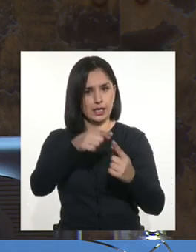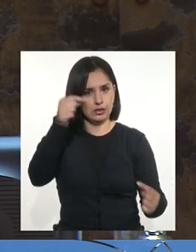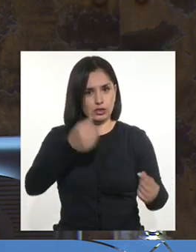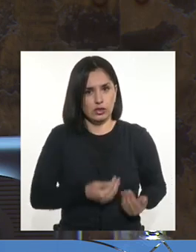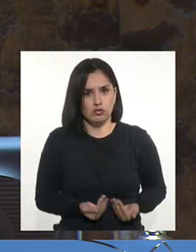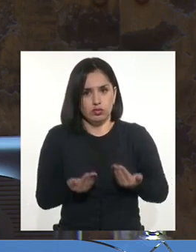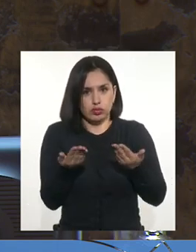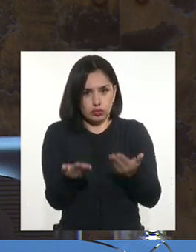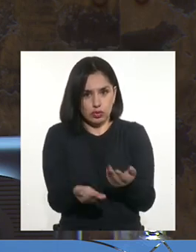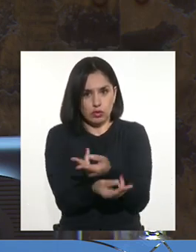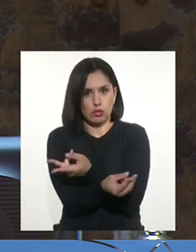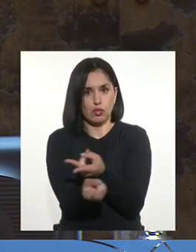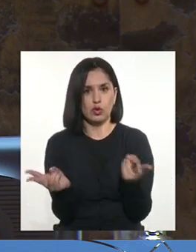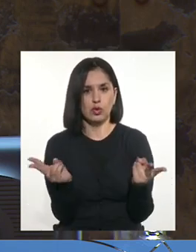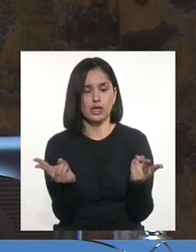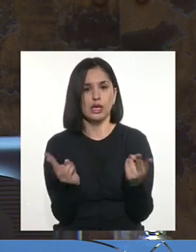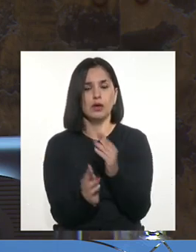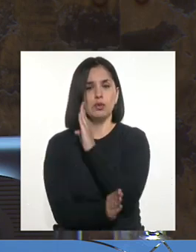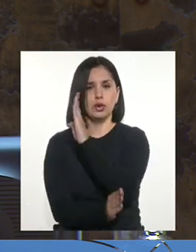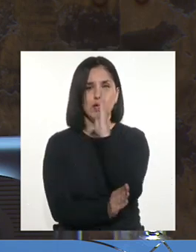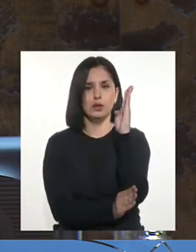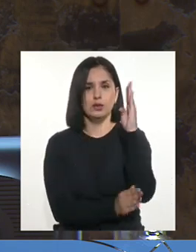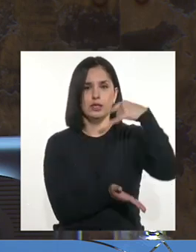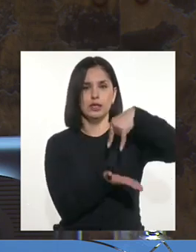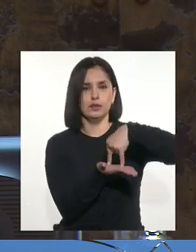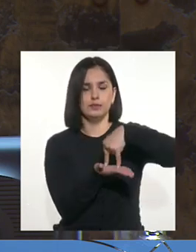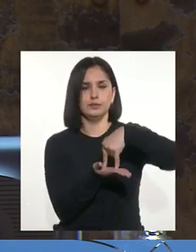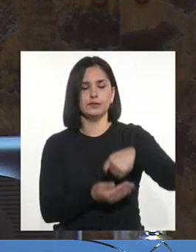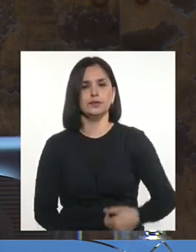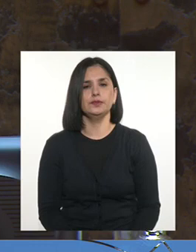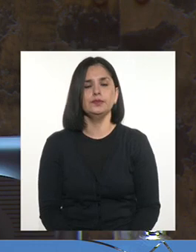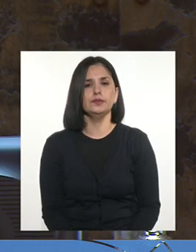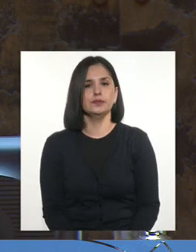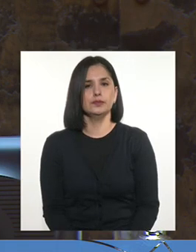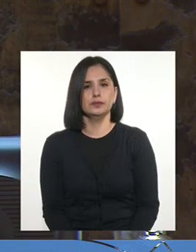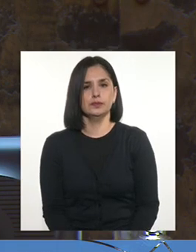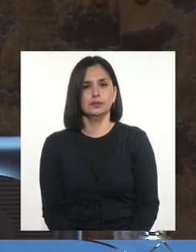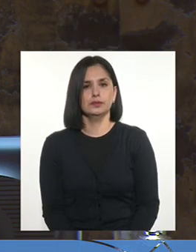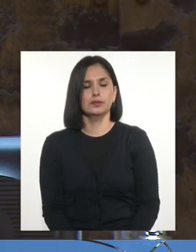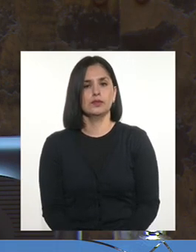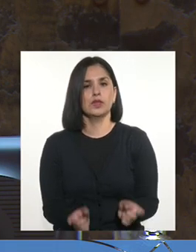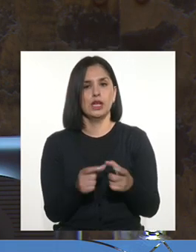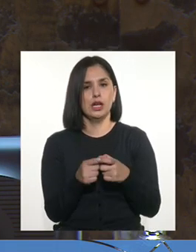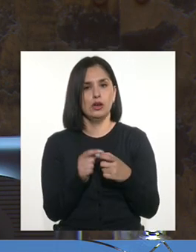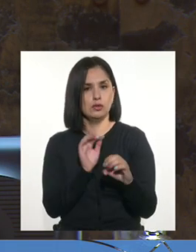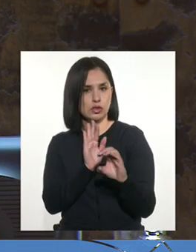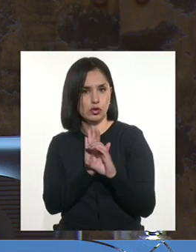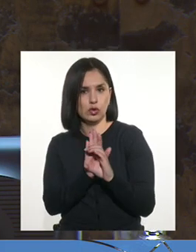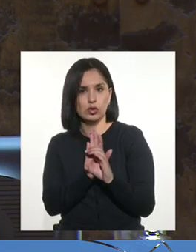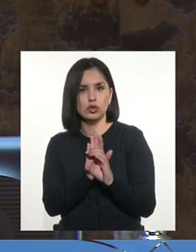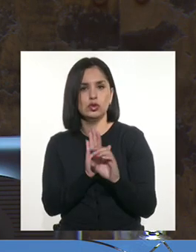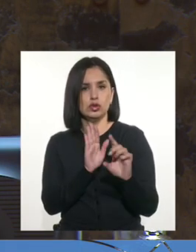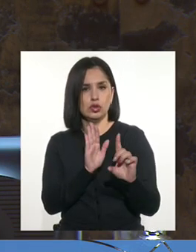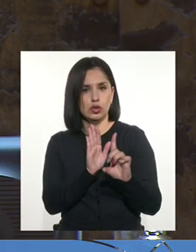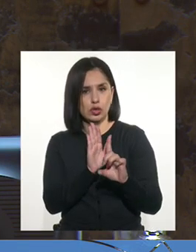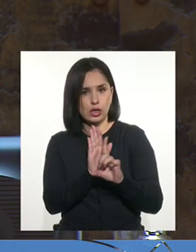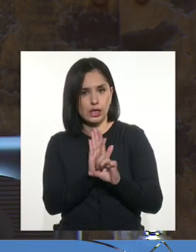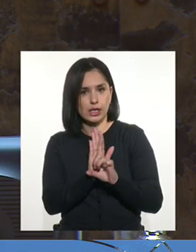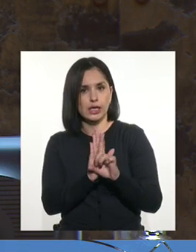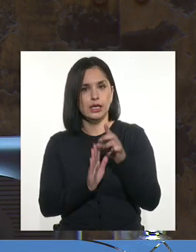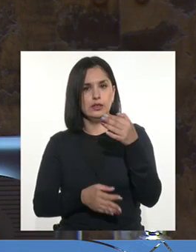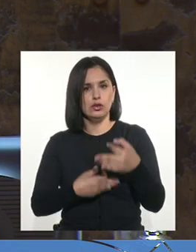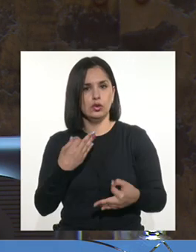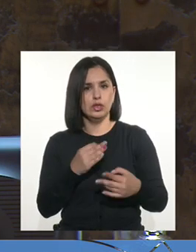disposición del público por la biblioteca del congreso nacional la comisión de constitución legislación justicia y